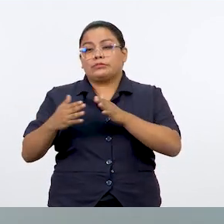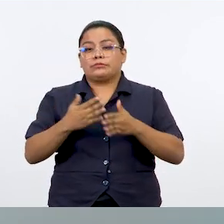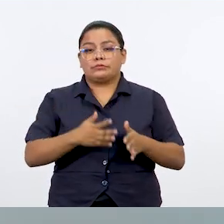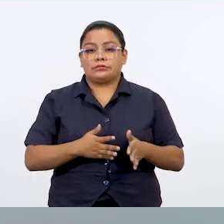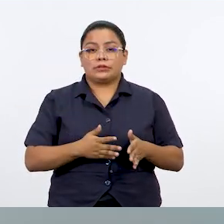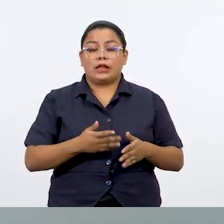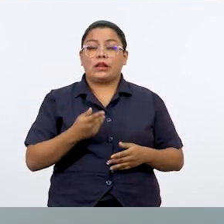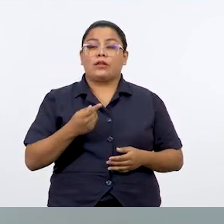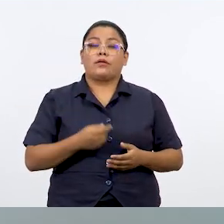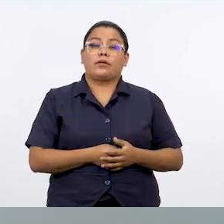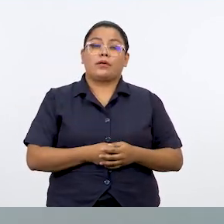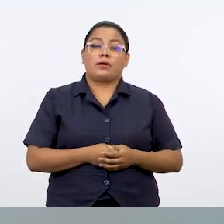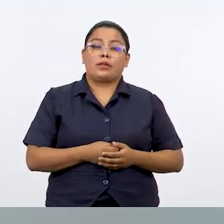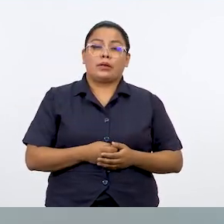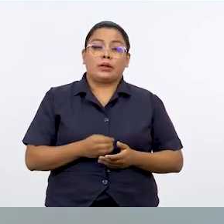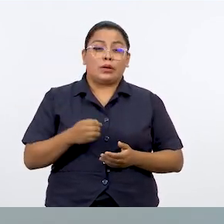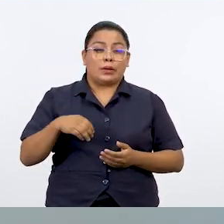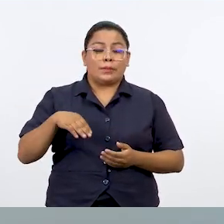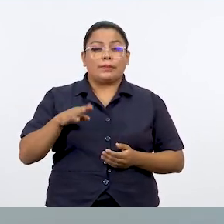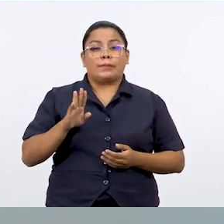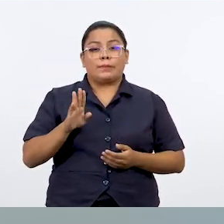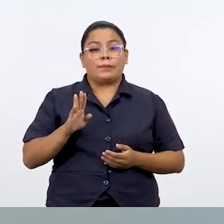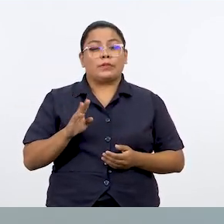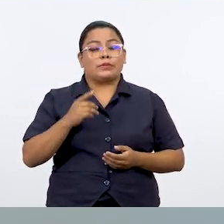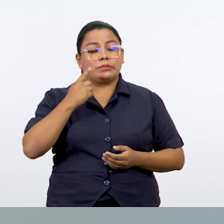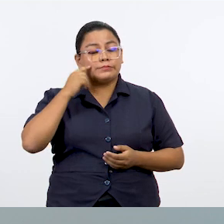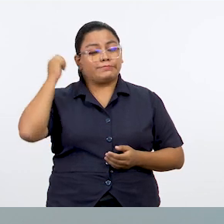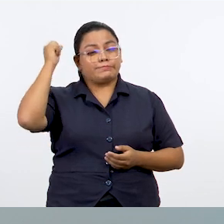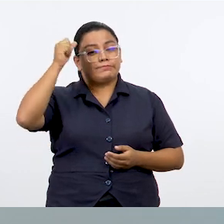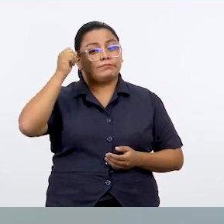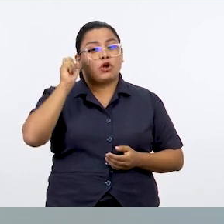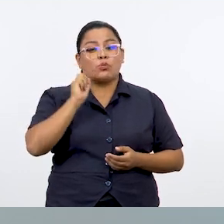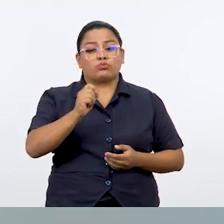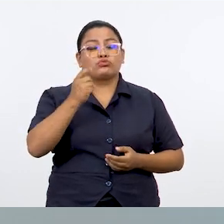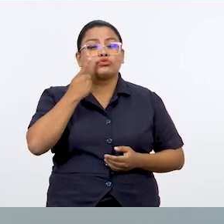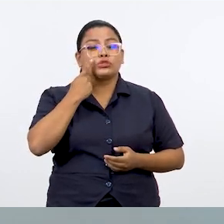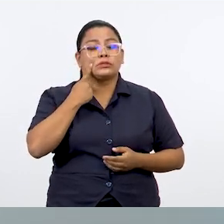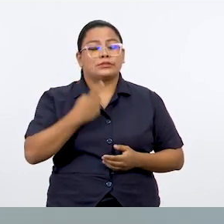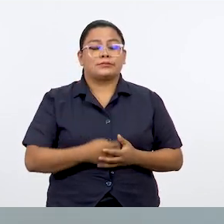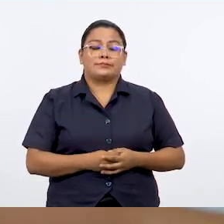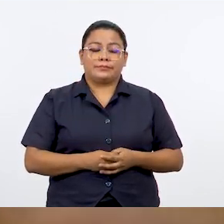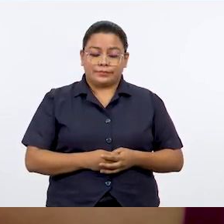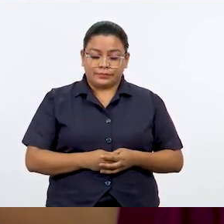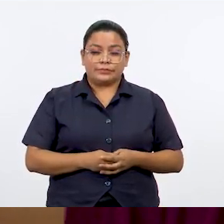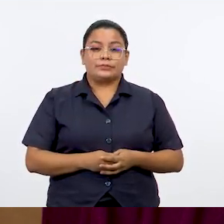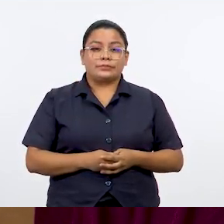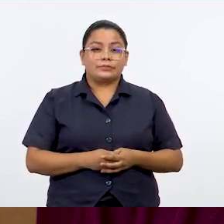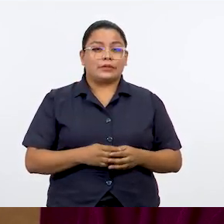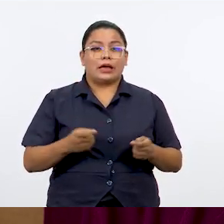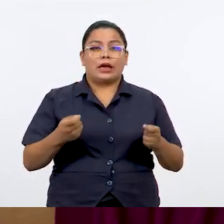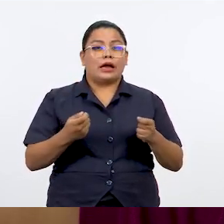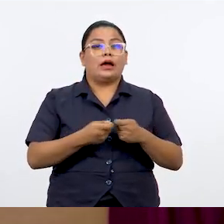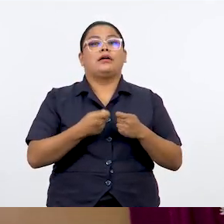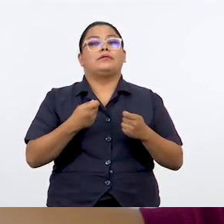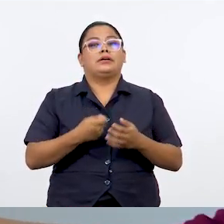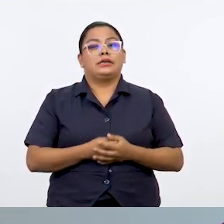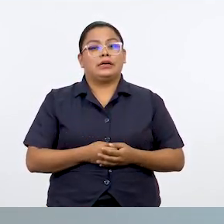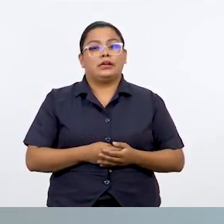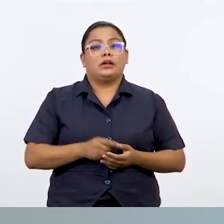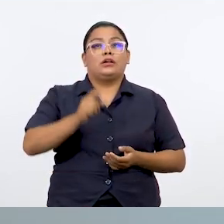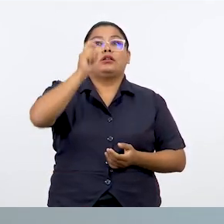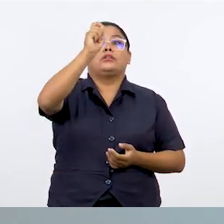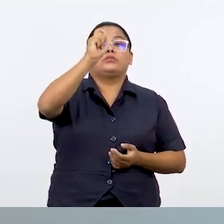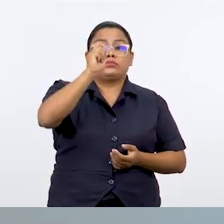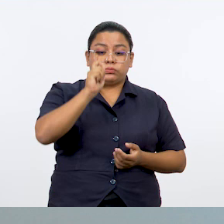es el residuo, solo que debemos analizar dónde queda el punto decimal. En este caso es justamente como si